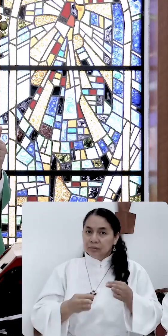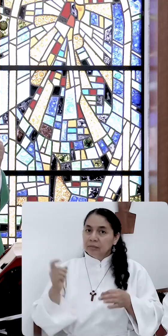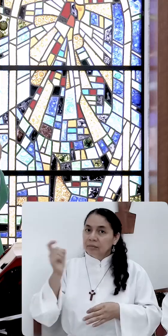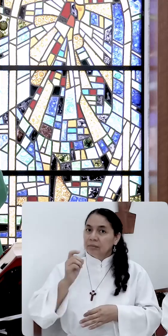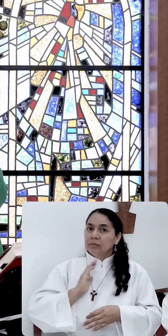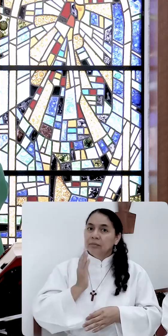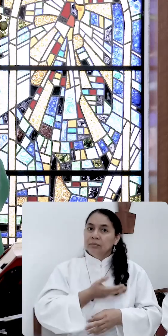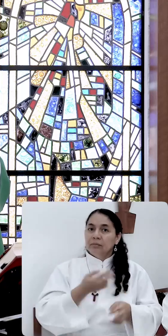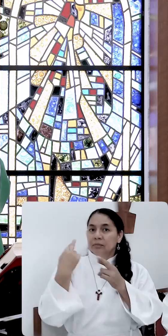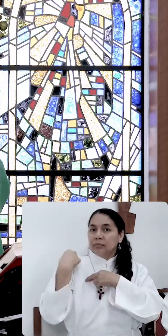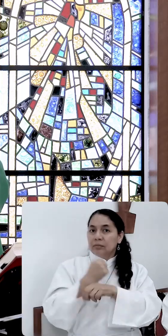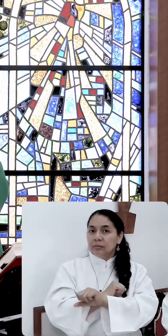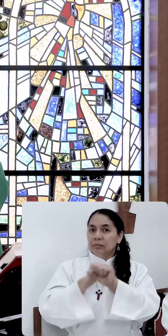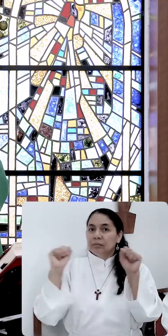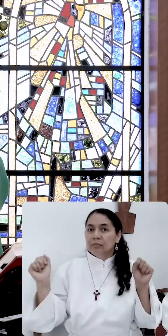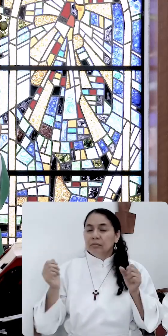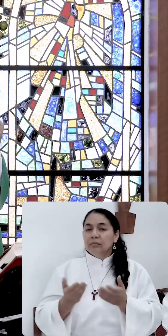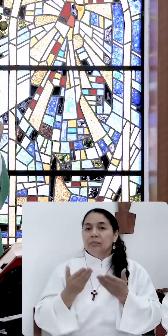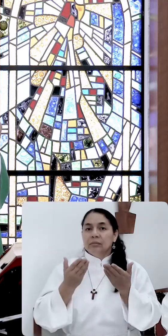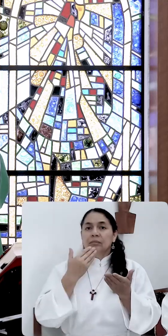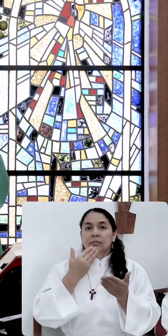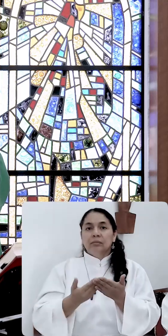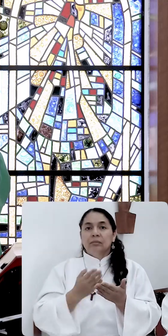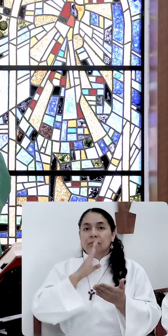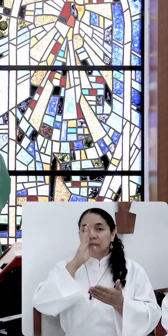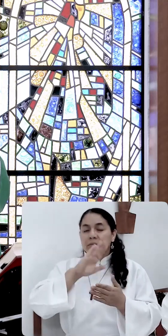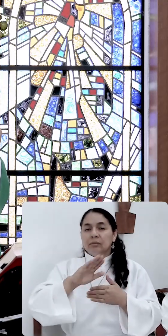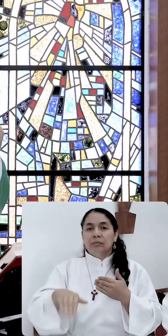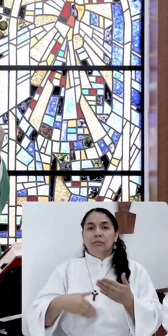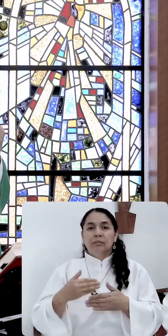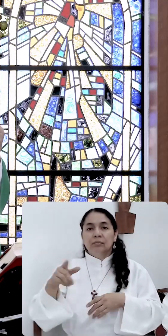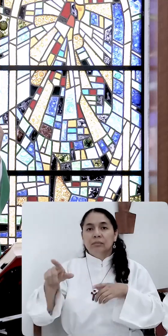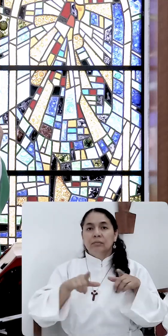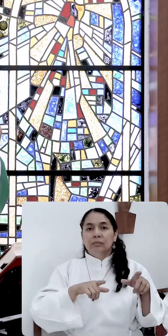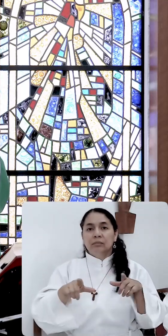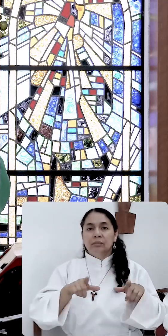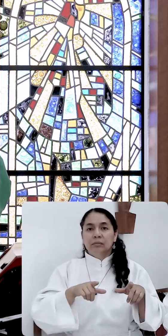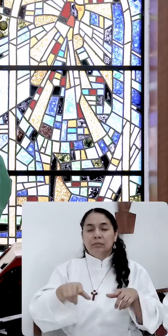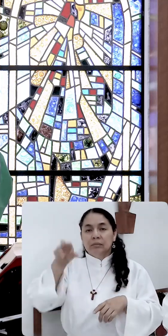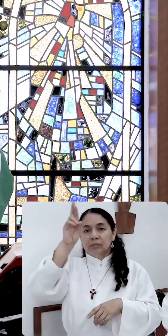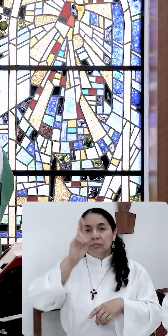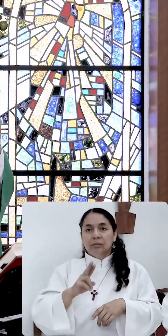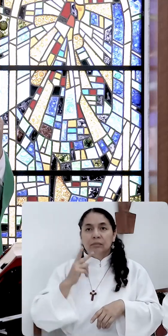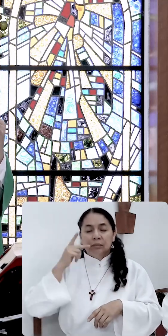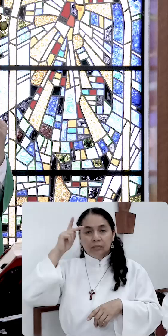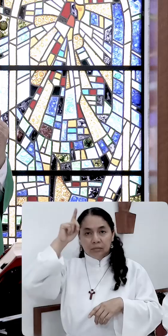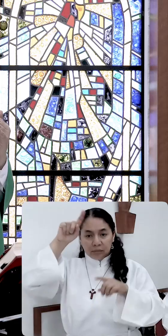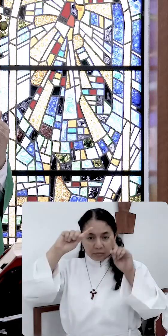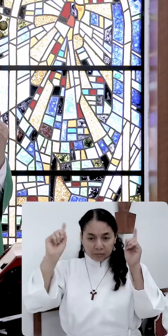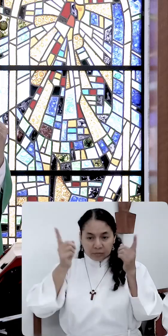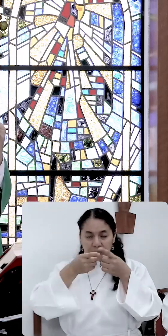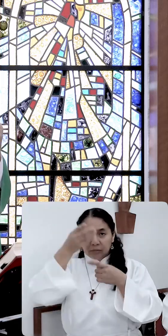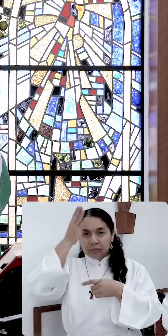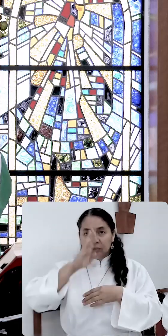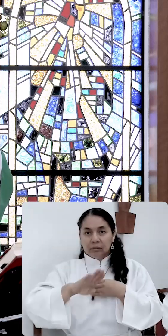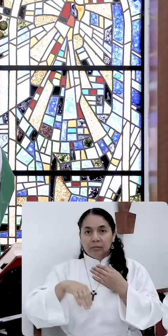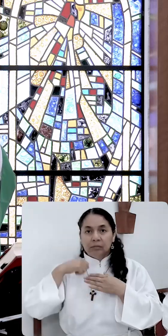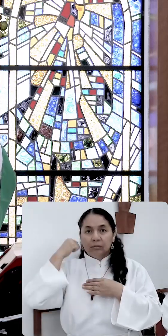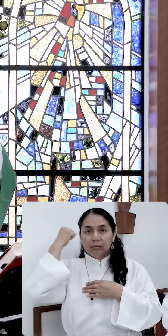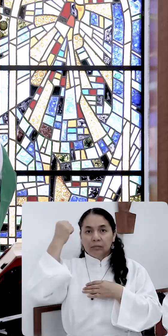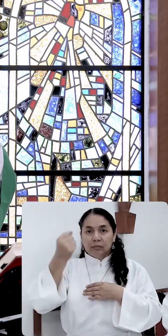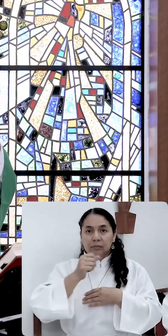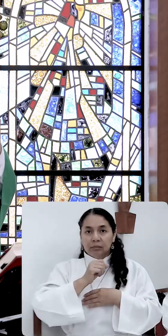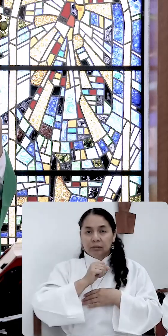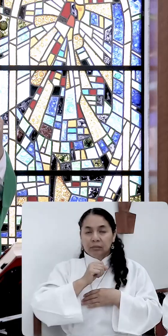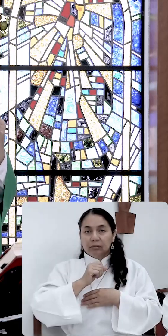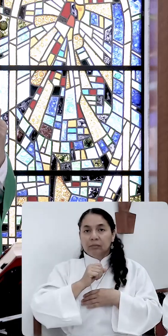justo y necesario, es nuestro deber y salvación darte gracias, siempre y en todo lugar, Señor Padre Santo,